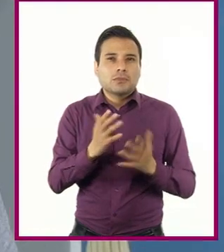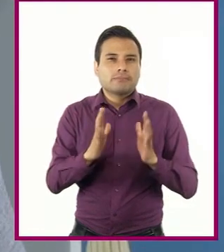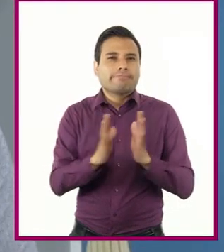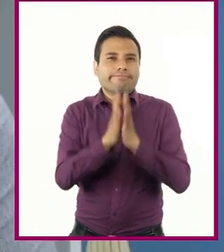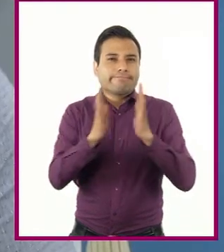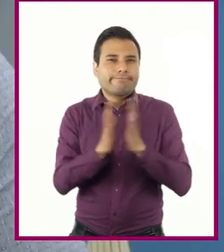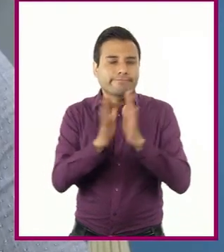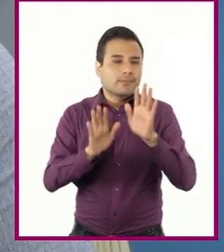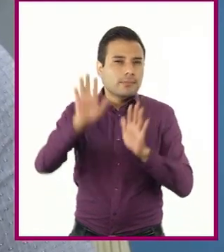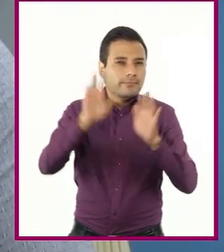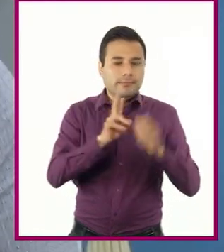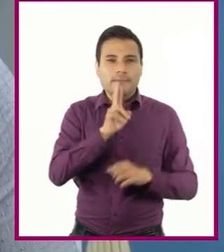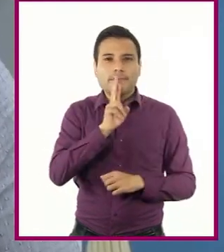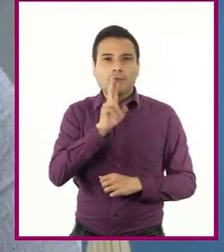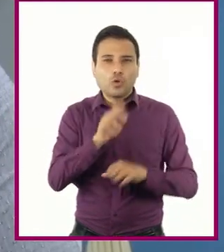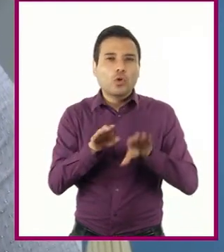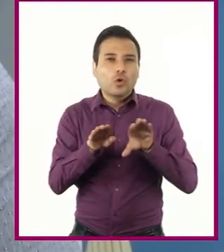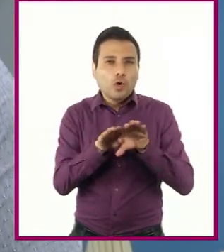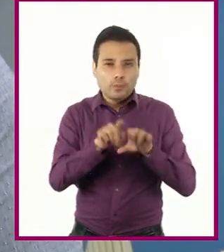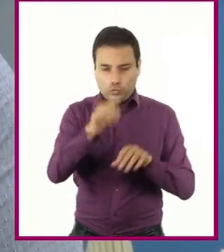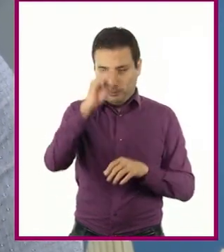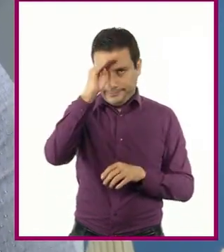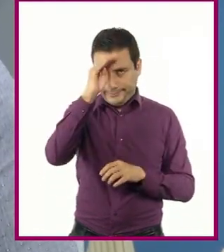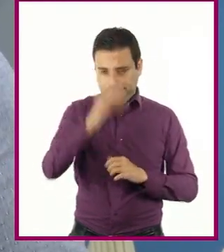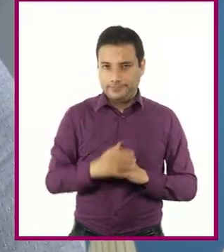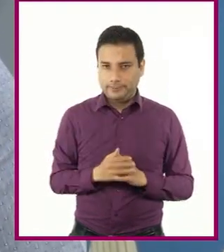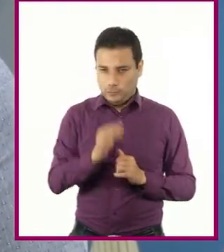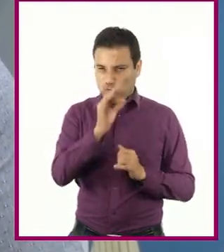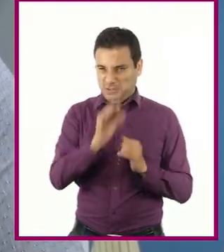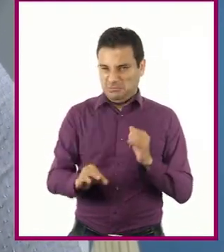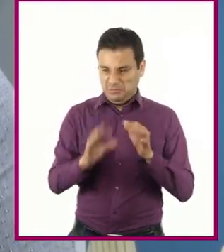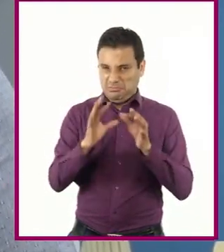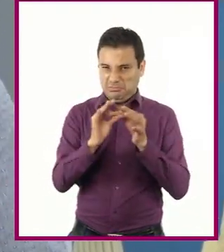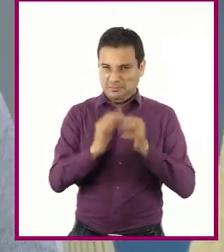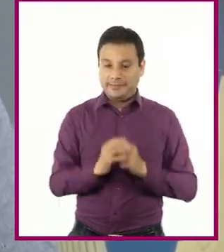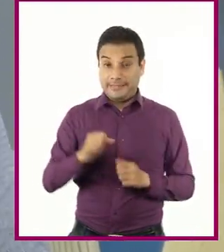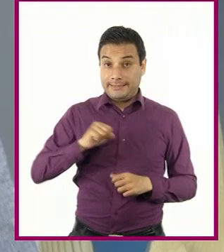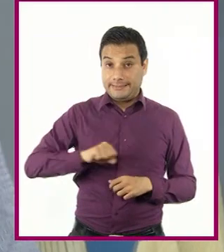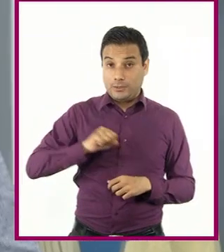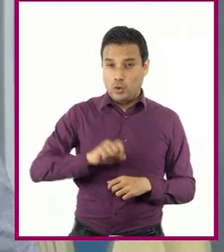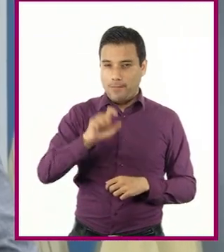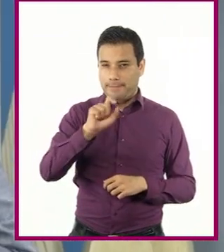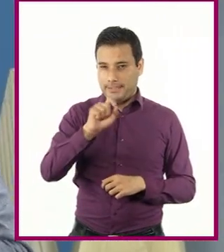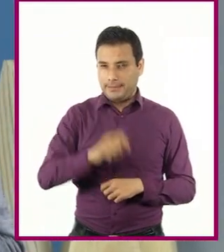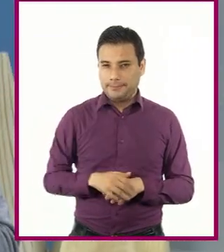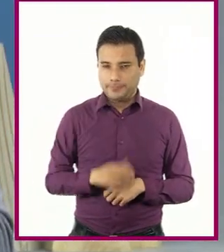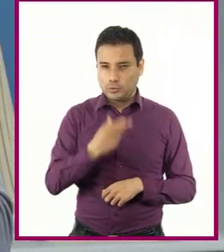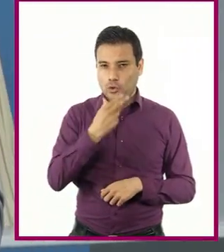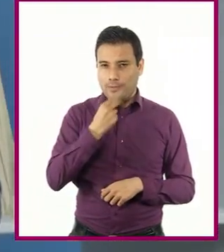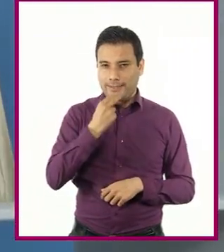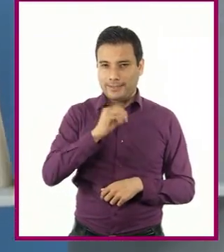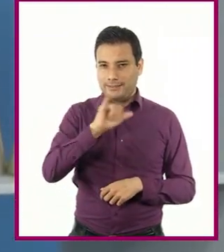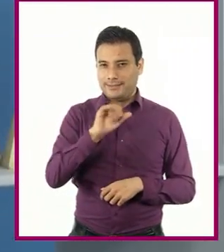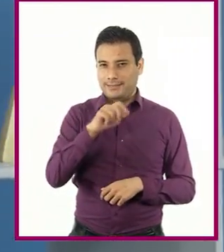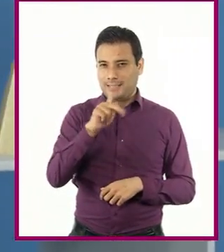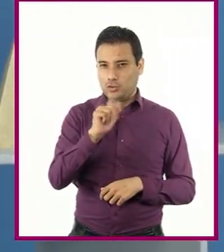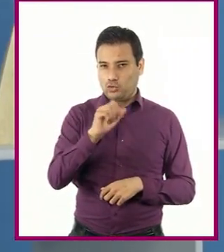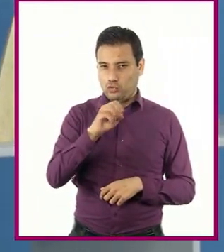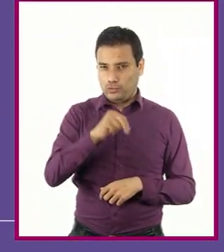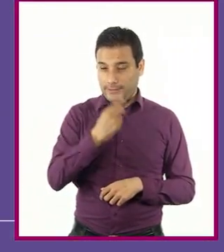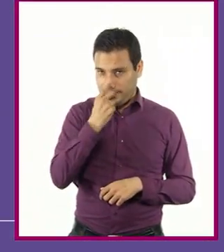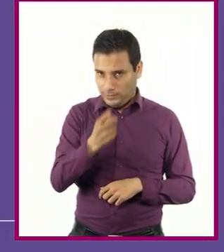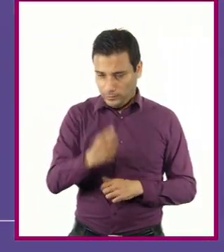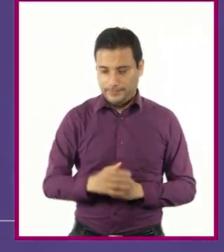democracia. Como colofón, en el siglo XX, Robert H. Jackson pronunció las siguientes